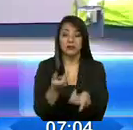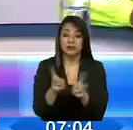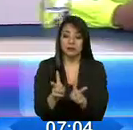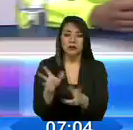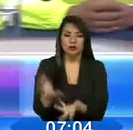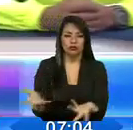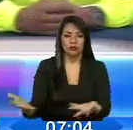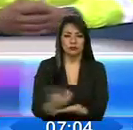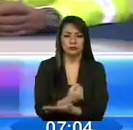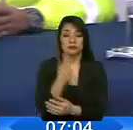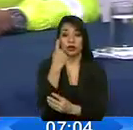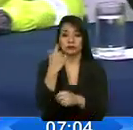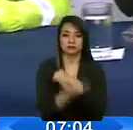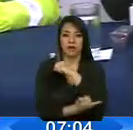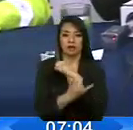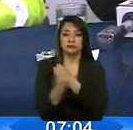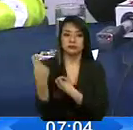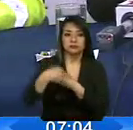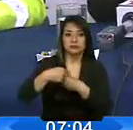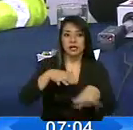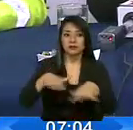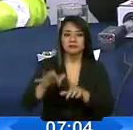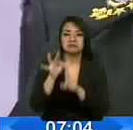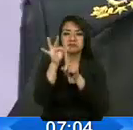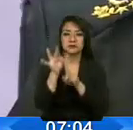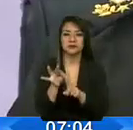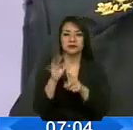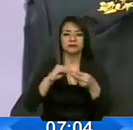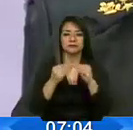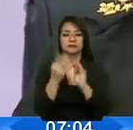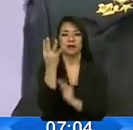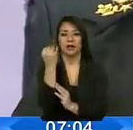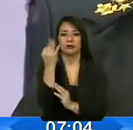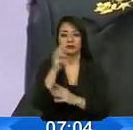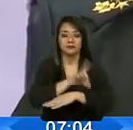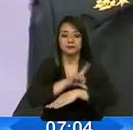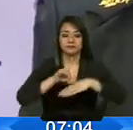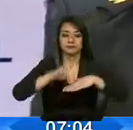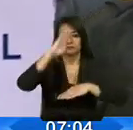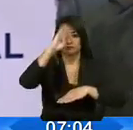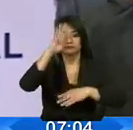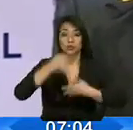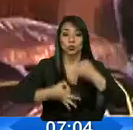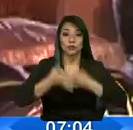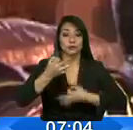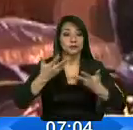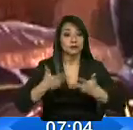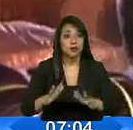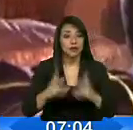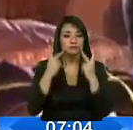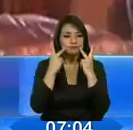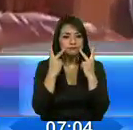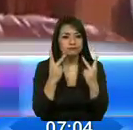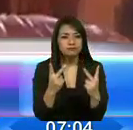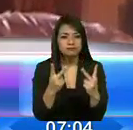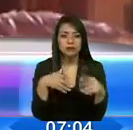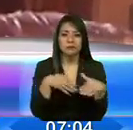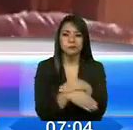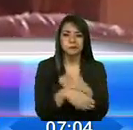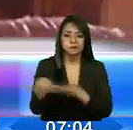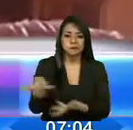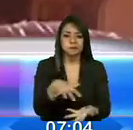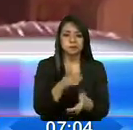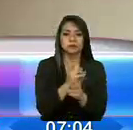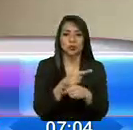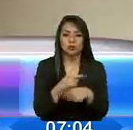bienes. 11 países fueron parte del operativo Temple. Según el director nacional de la Policía Judicial, se persiguió frenar el ingreso de productos